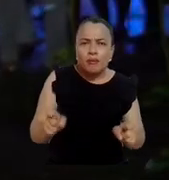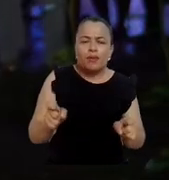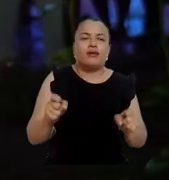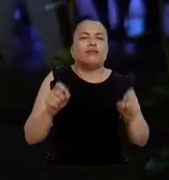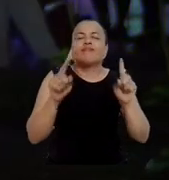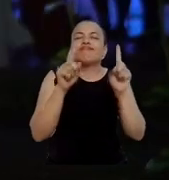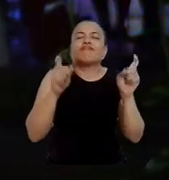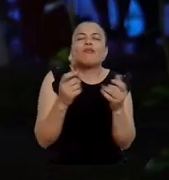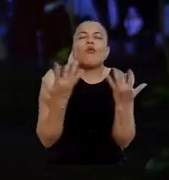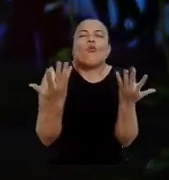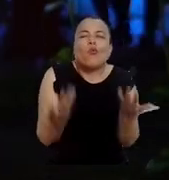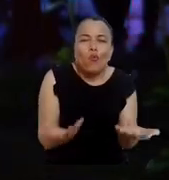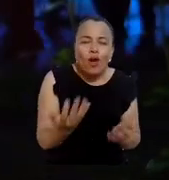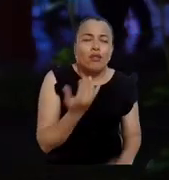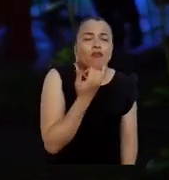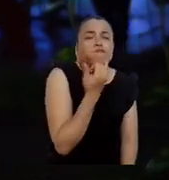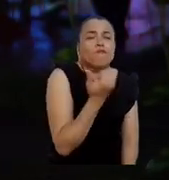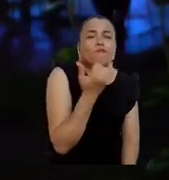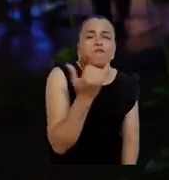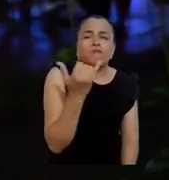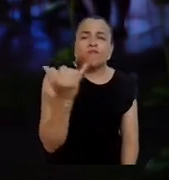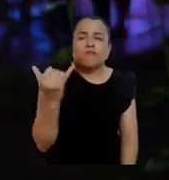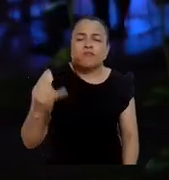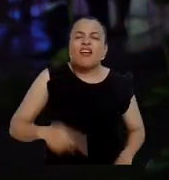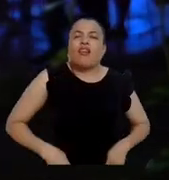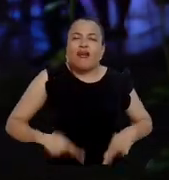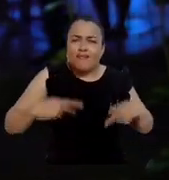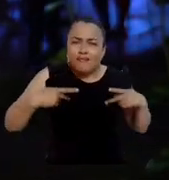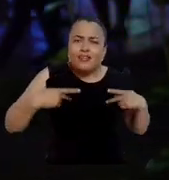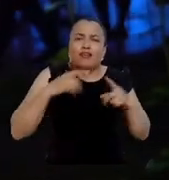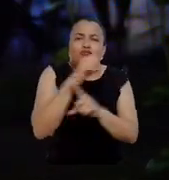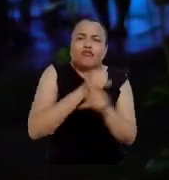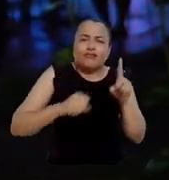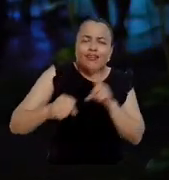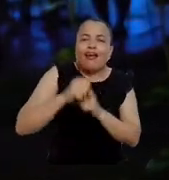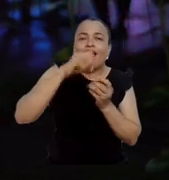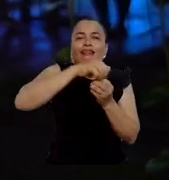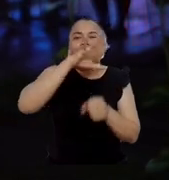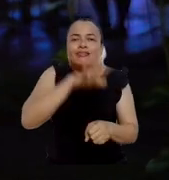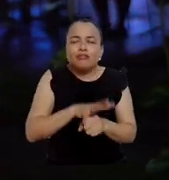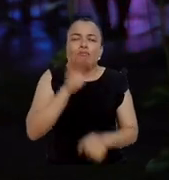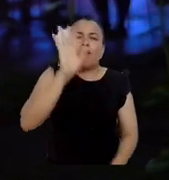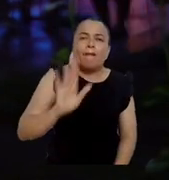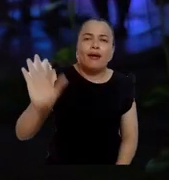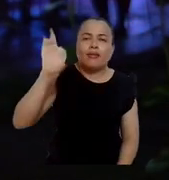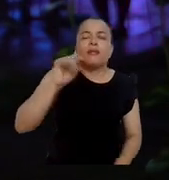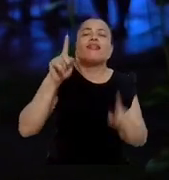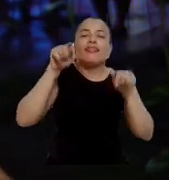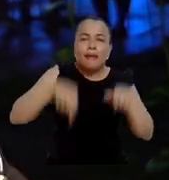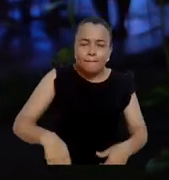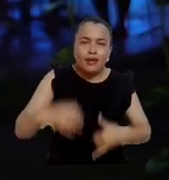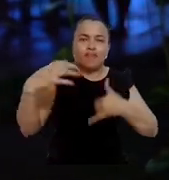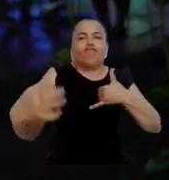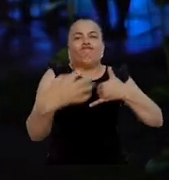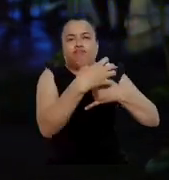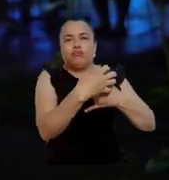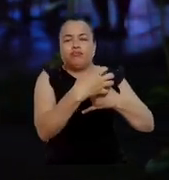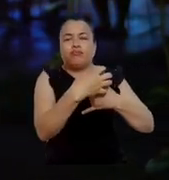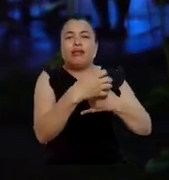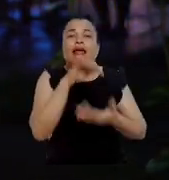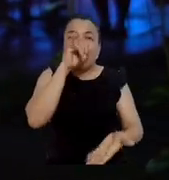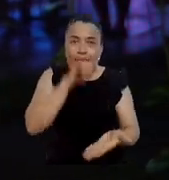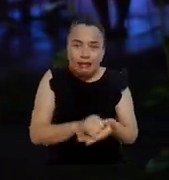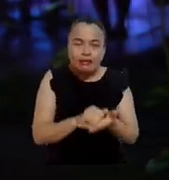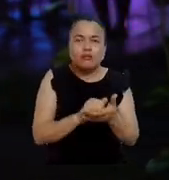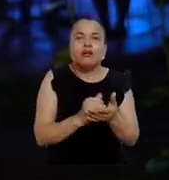confluyen en la realidad de la vida de la sociedad, del departamento, del distrito, pero también de